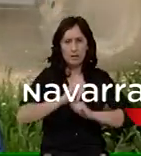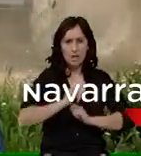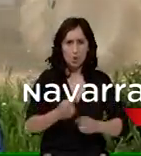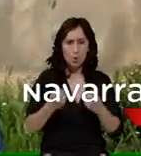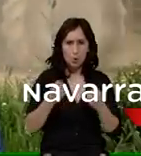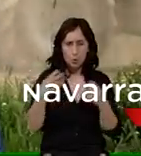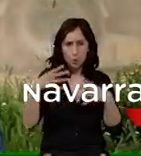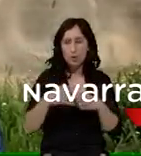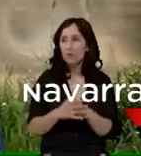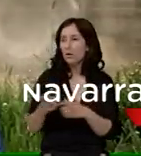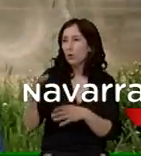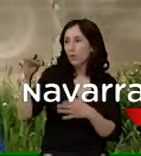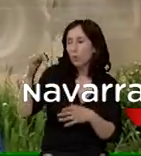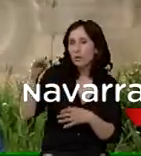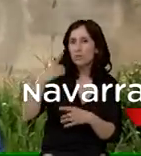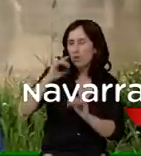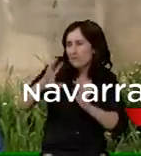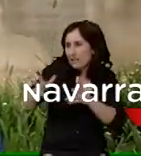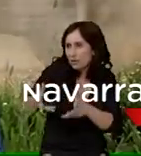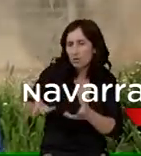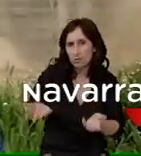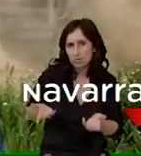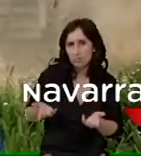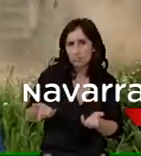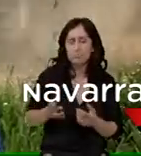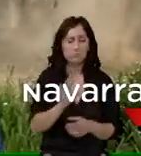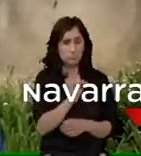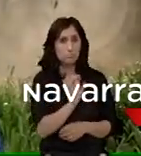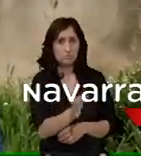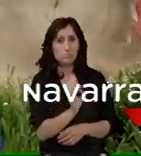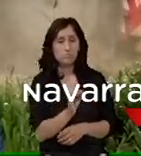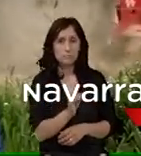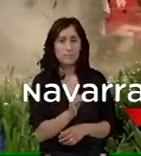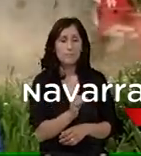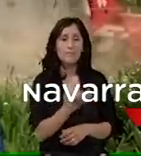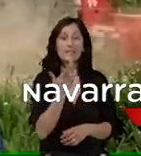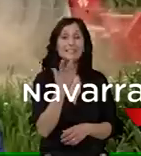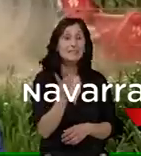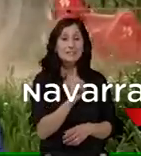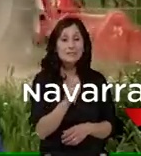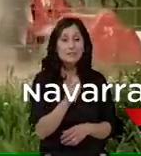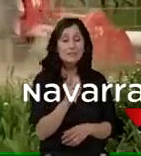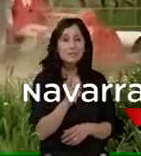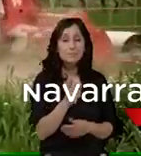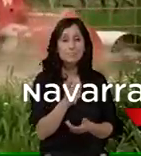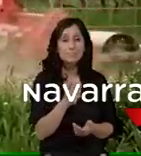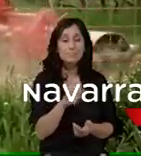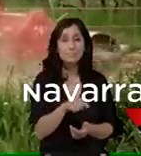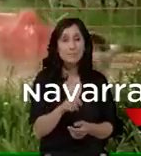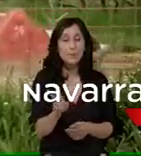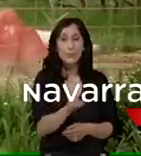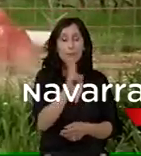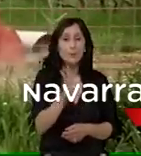perturba esta tranquilidad es el tractor abonando la tierra. Evidentemente, pero si no, no podríamos comer las